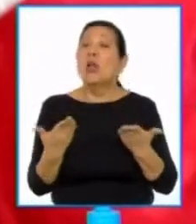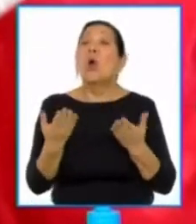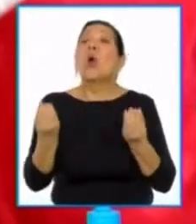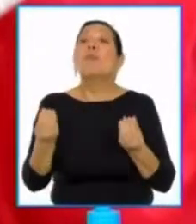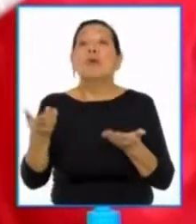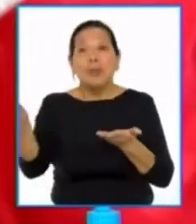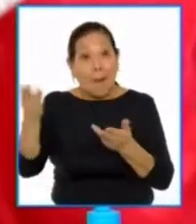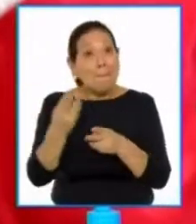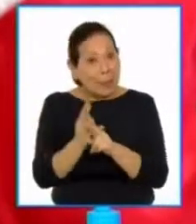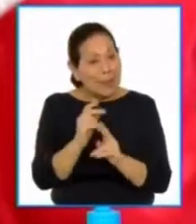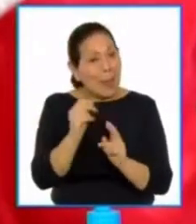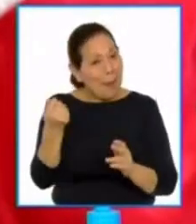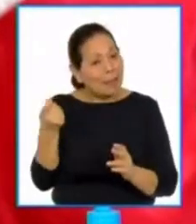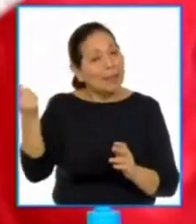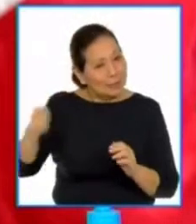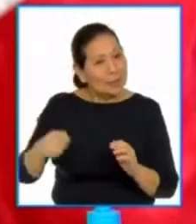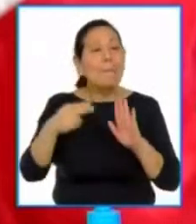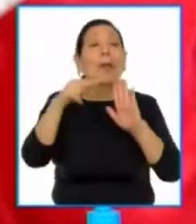condiciones. La